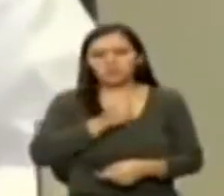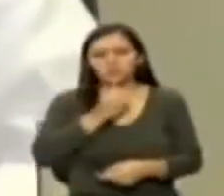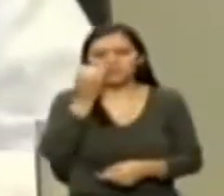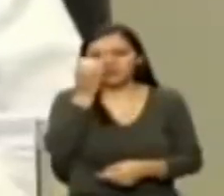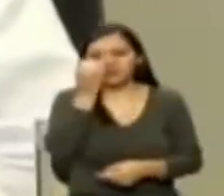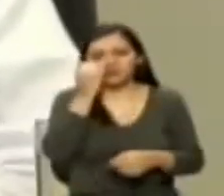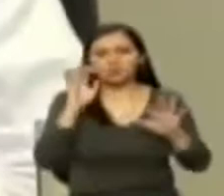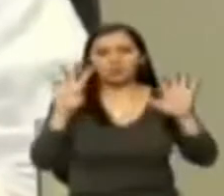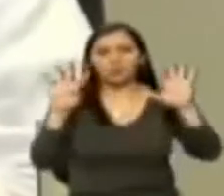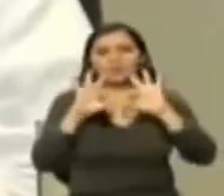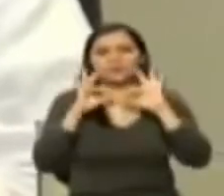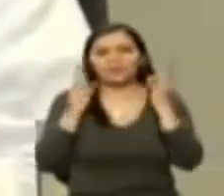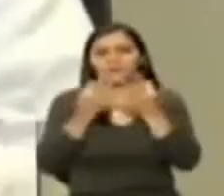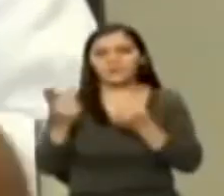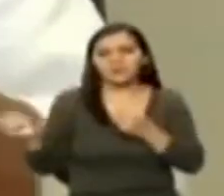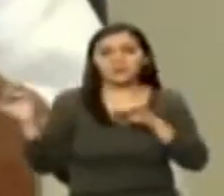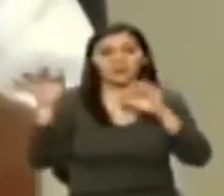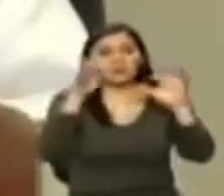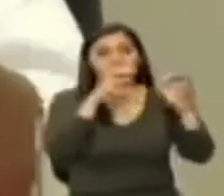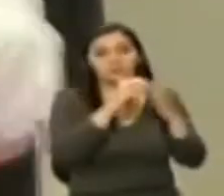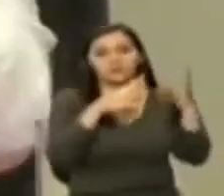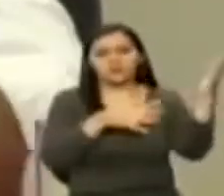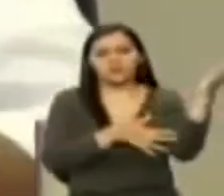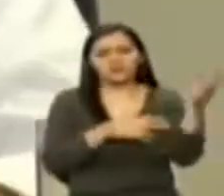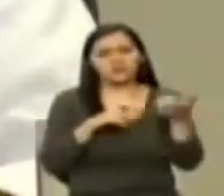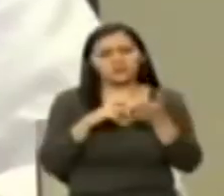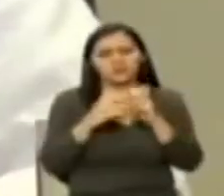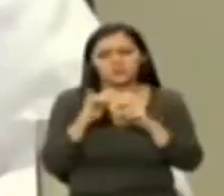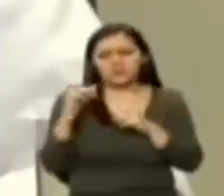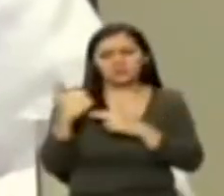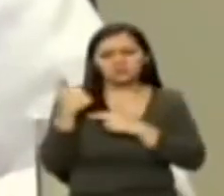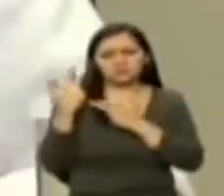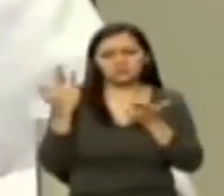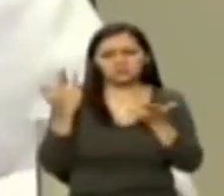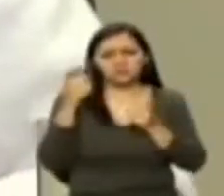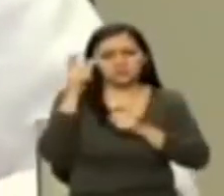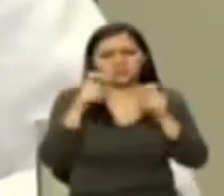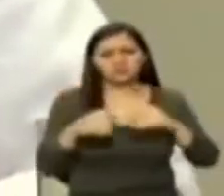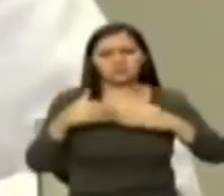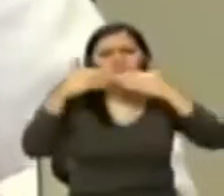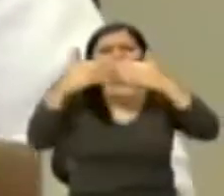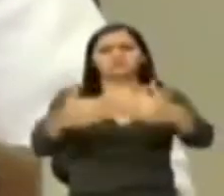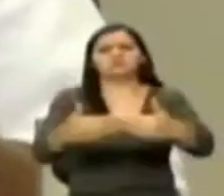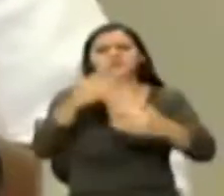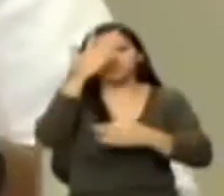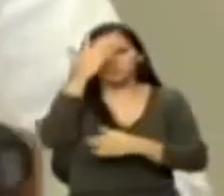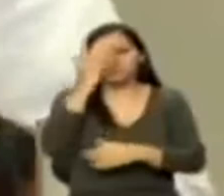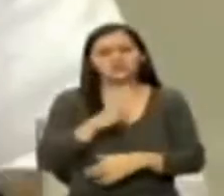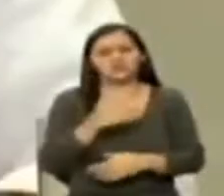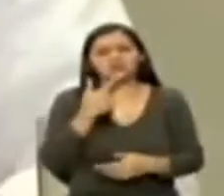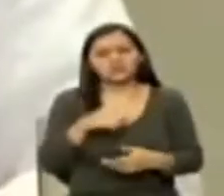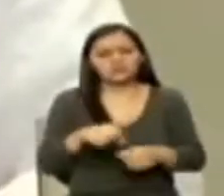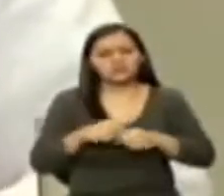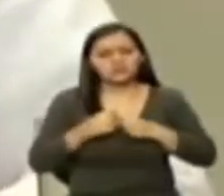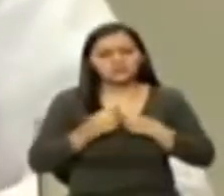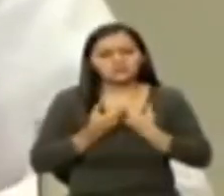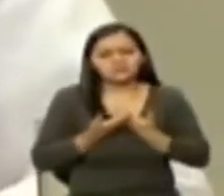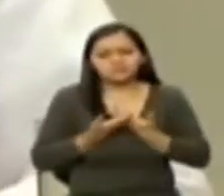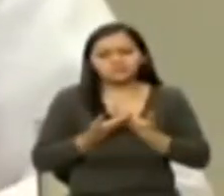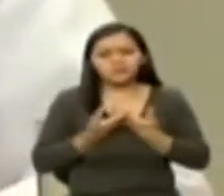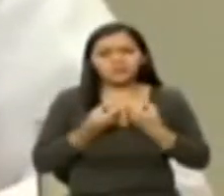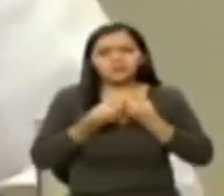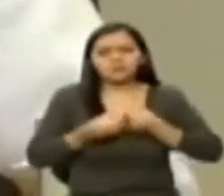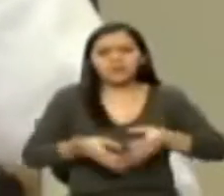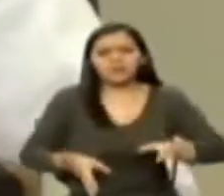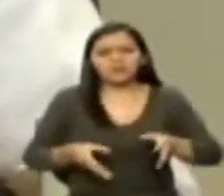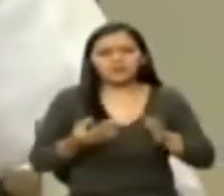para impedir que se desarrolle el proyecto. O sea, son hasta irresponsables poniendo a la gente. Prohibido olvidar, compañeros, cómo le quitan el progreso a Morona,